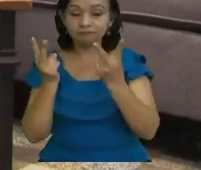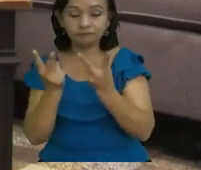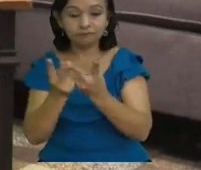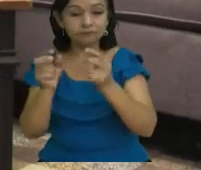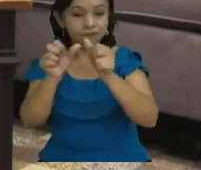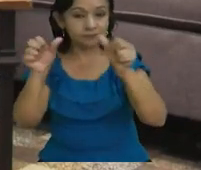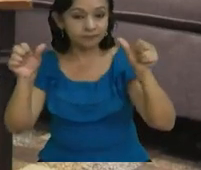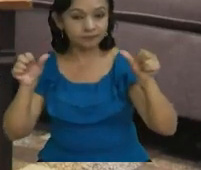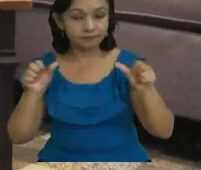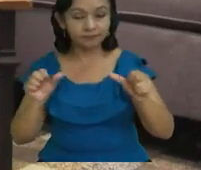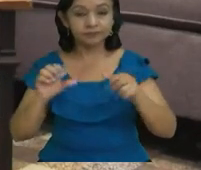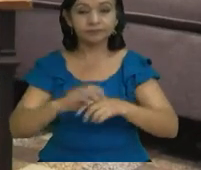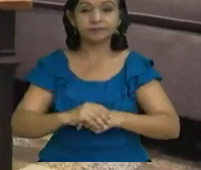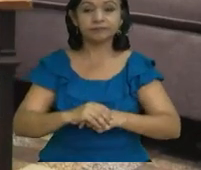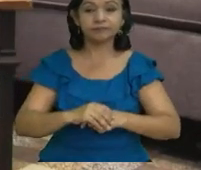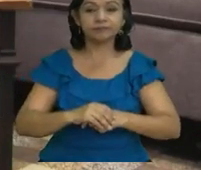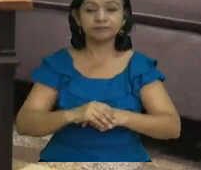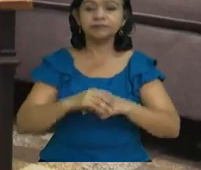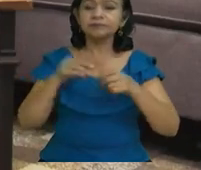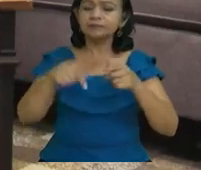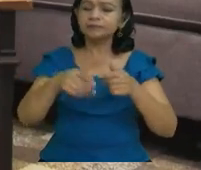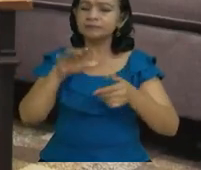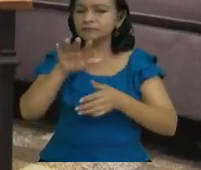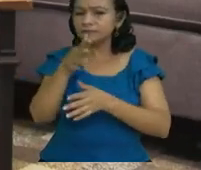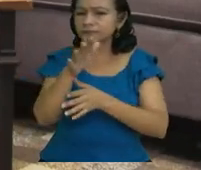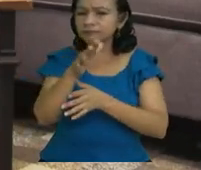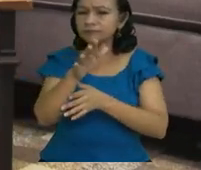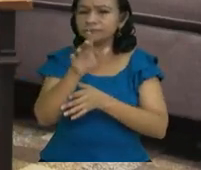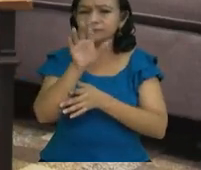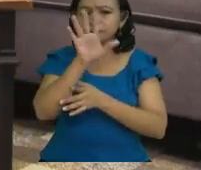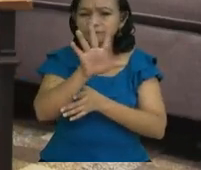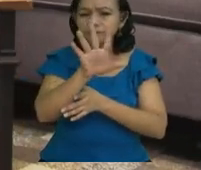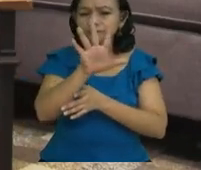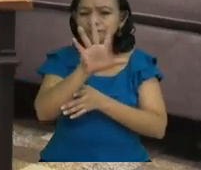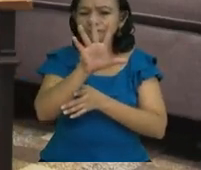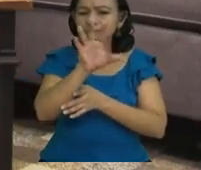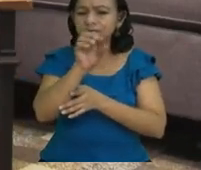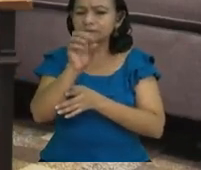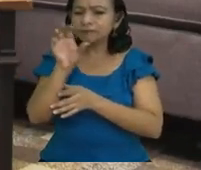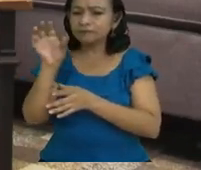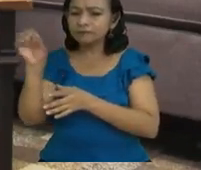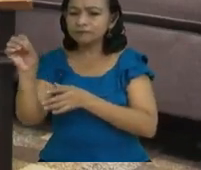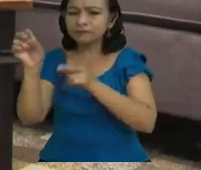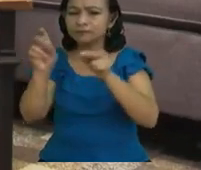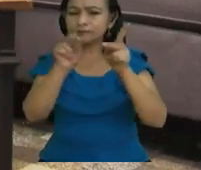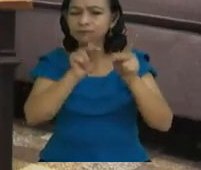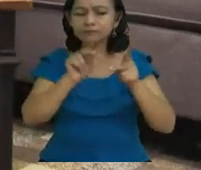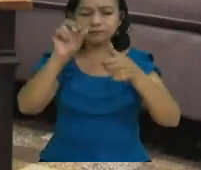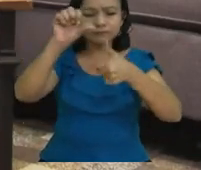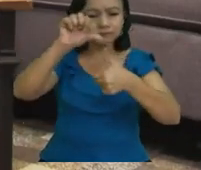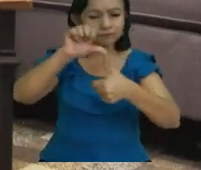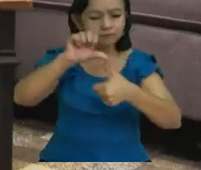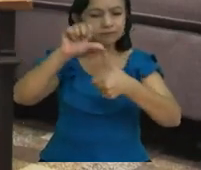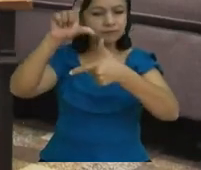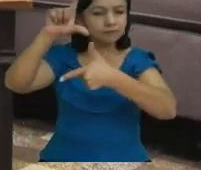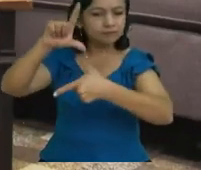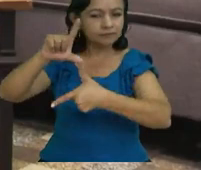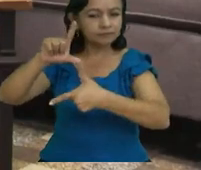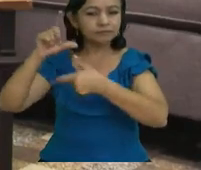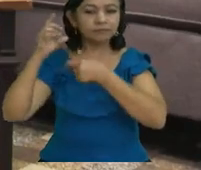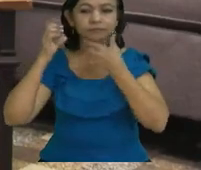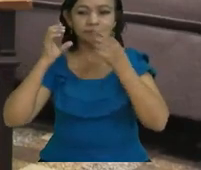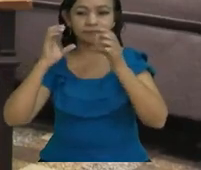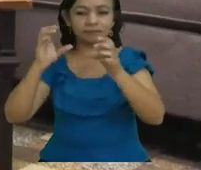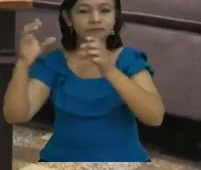cultivos y animales, donde convergen aproximadamente 500 científicos de todo Centroamérica, Latinoamérica y el